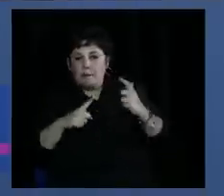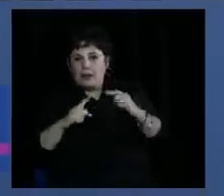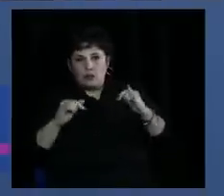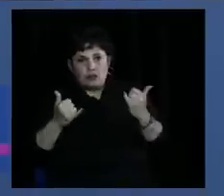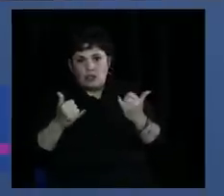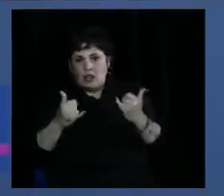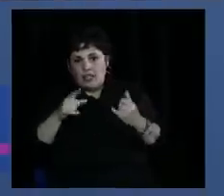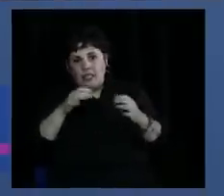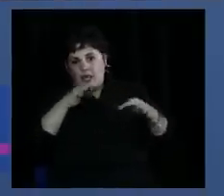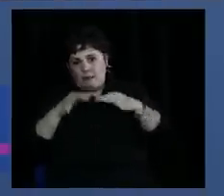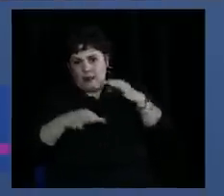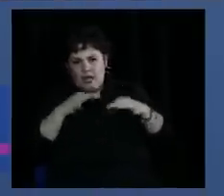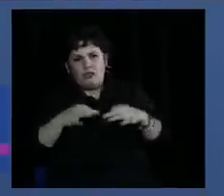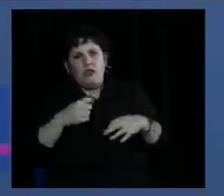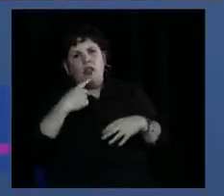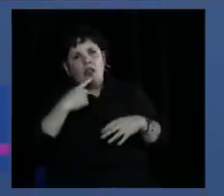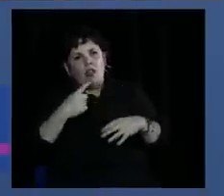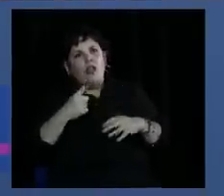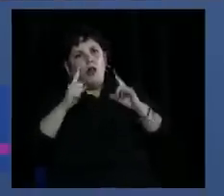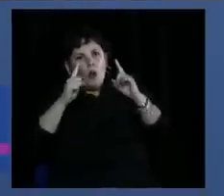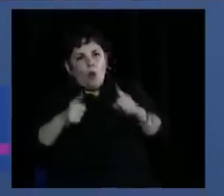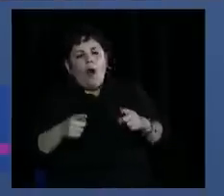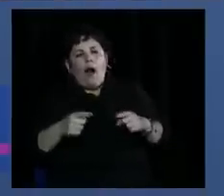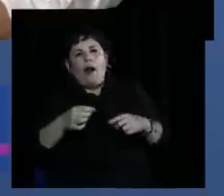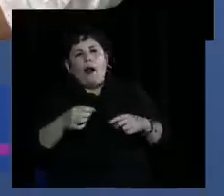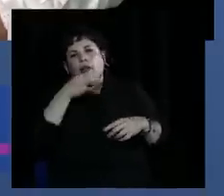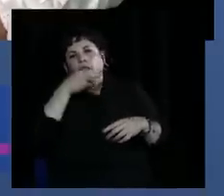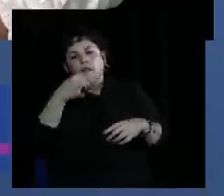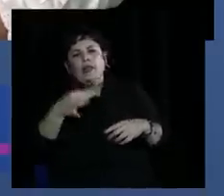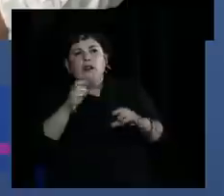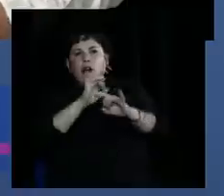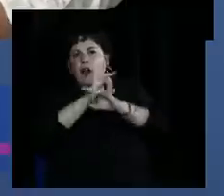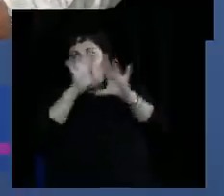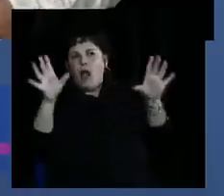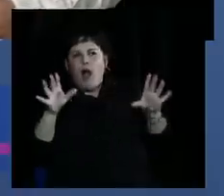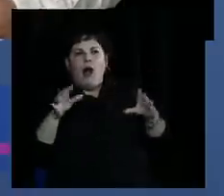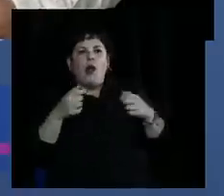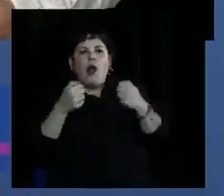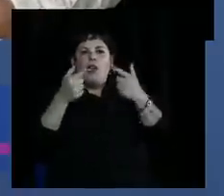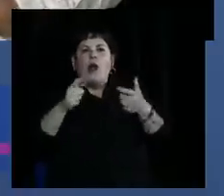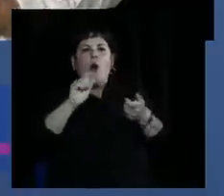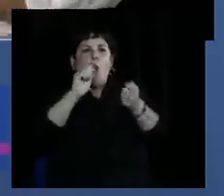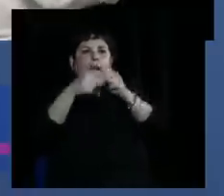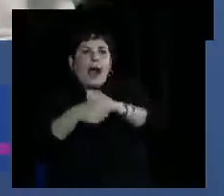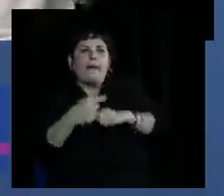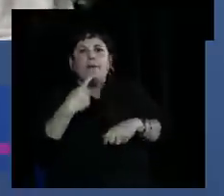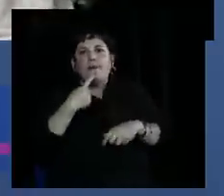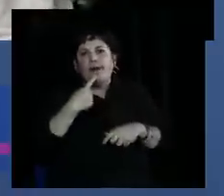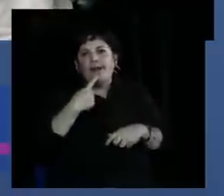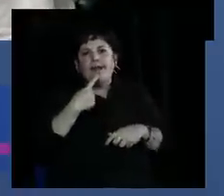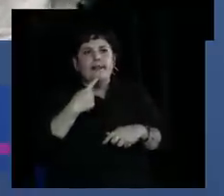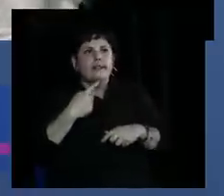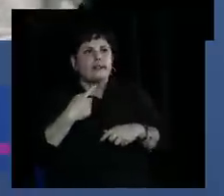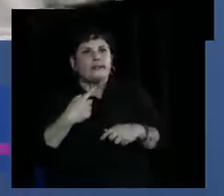son los fundamentos que se... Creo que es bastante transparente cuando dicen darle un giro político. Me parece que están